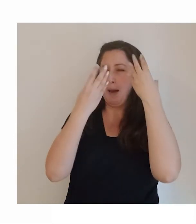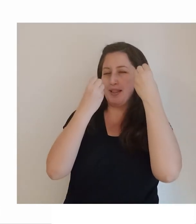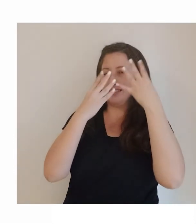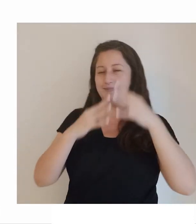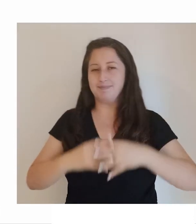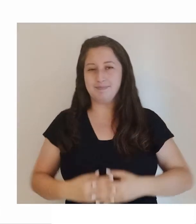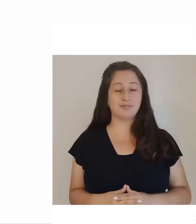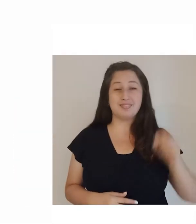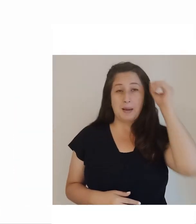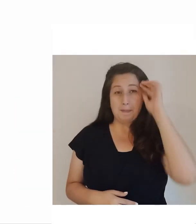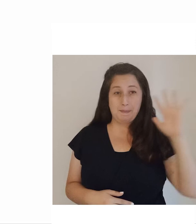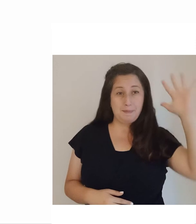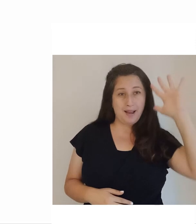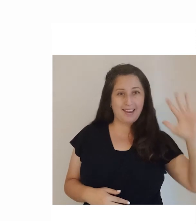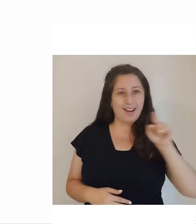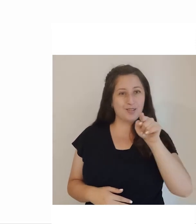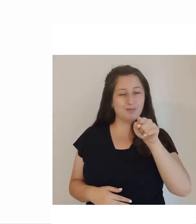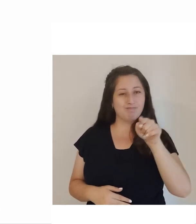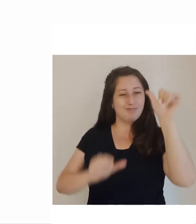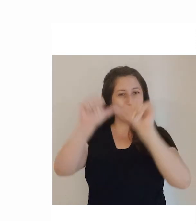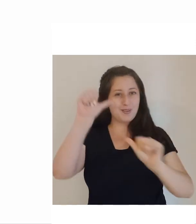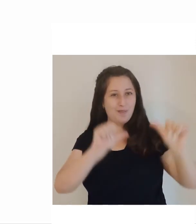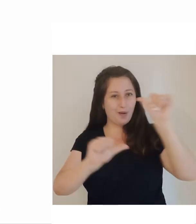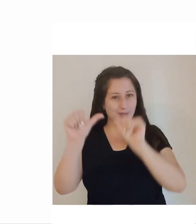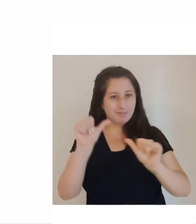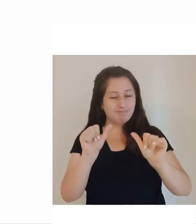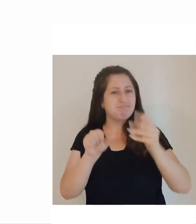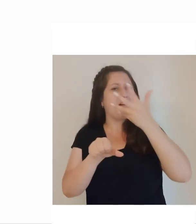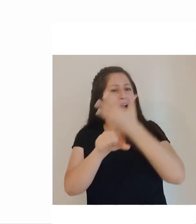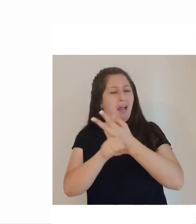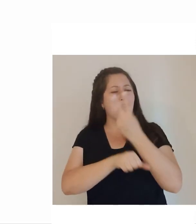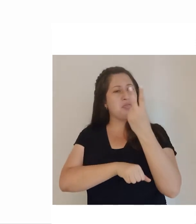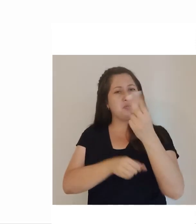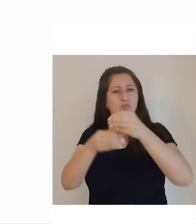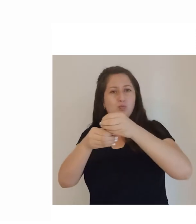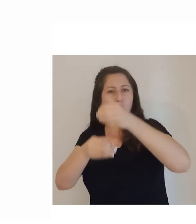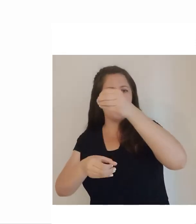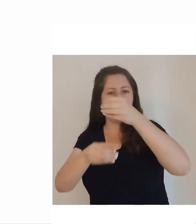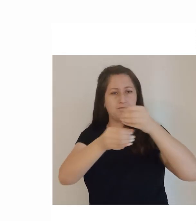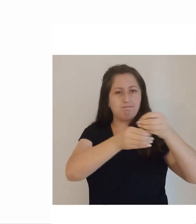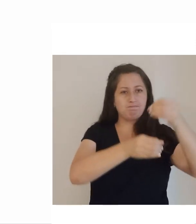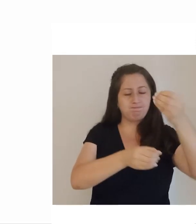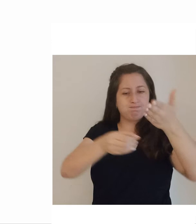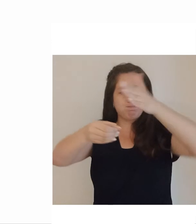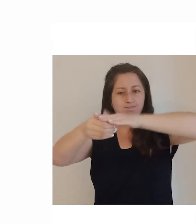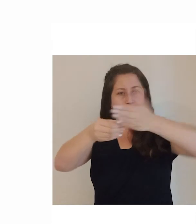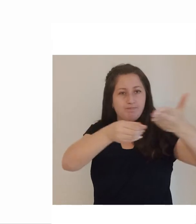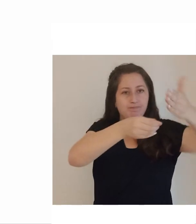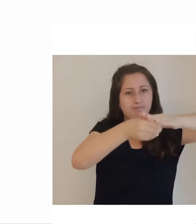aprendiste. Supone que estás en un laboratorio. Posees 2 tubos de ensayo